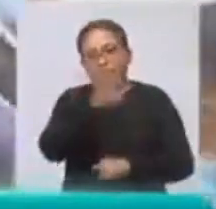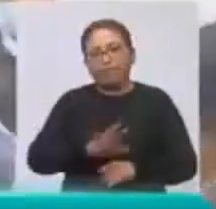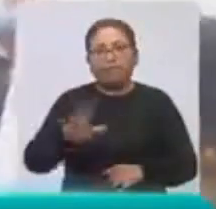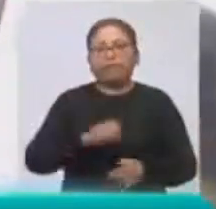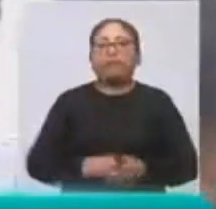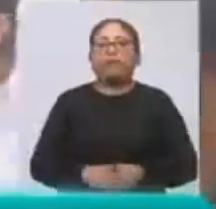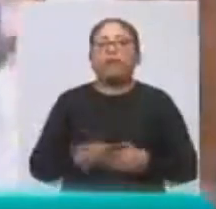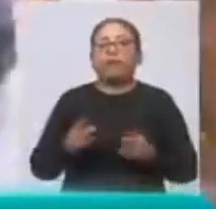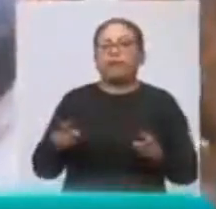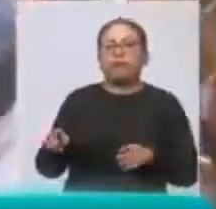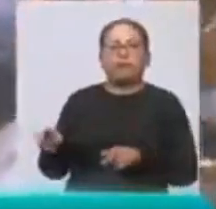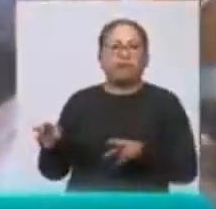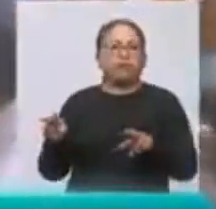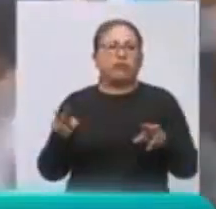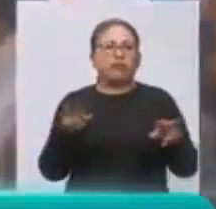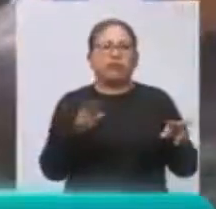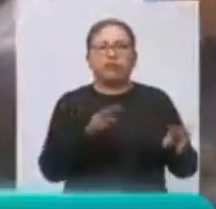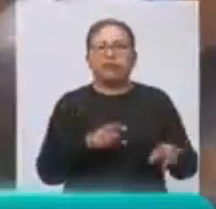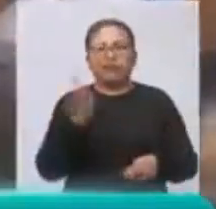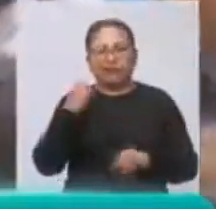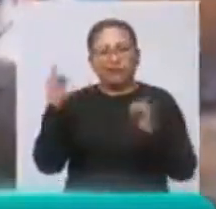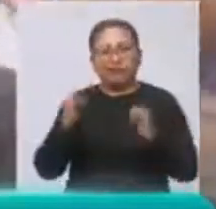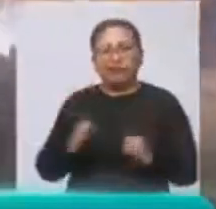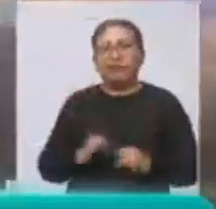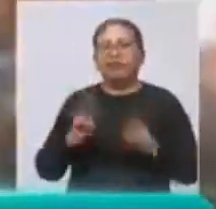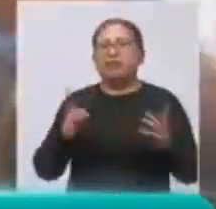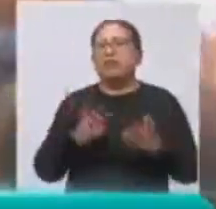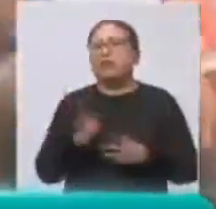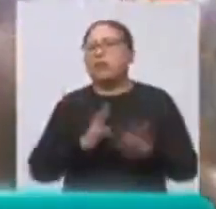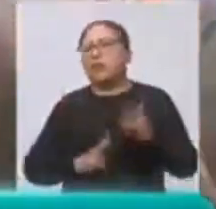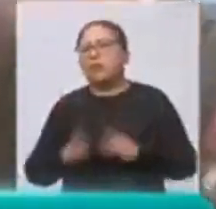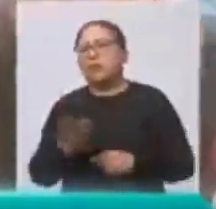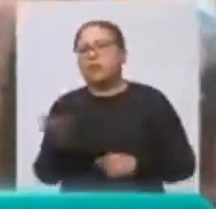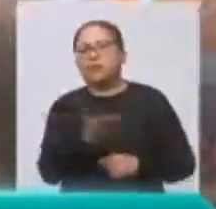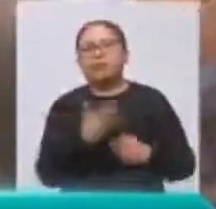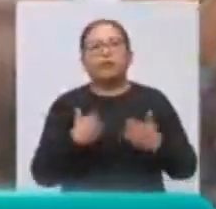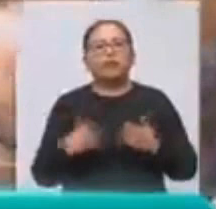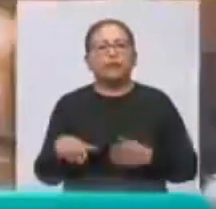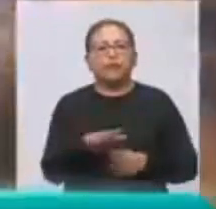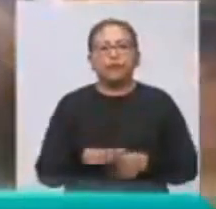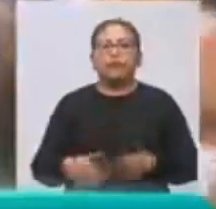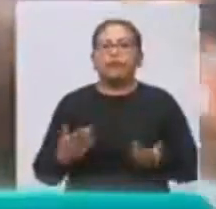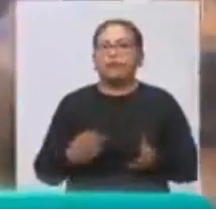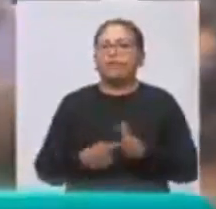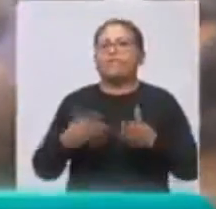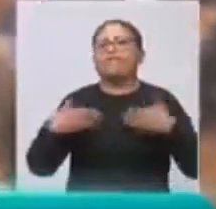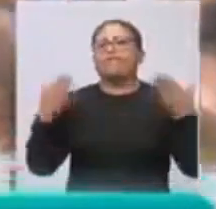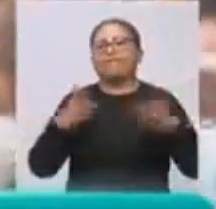podemos observar cómo es el recibimiento por parte de las personas de Patcaya, que están